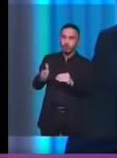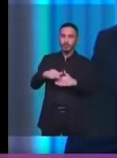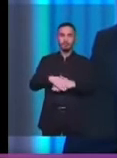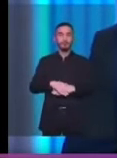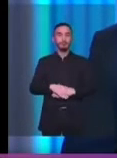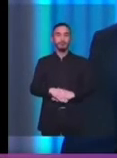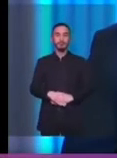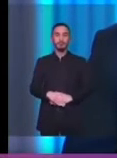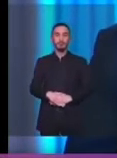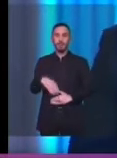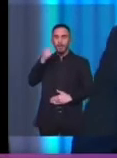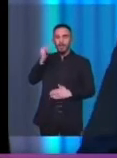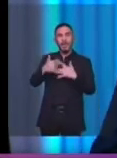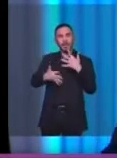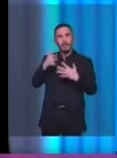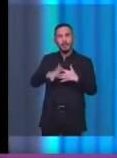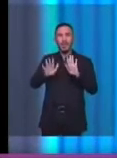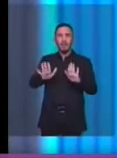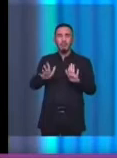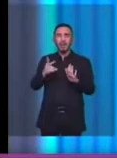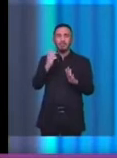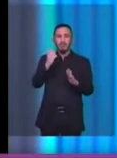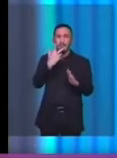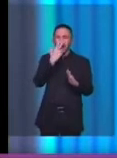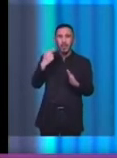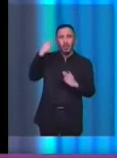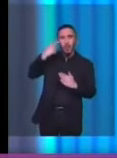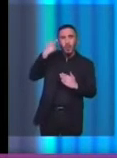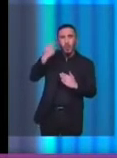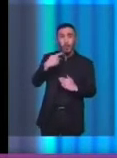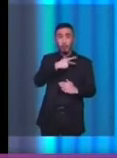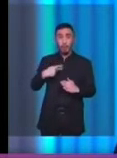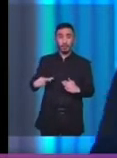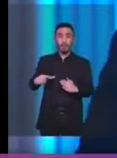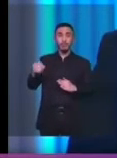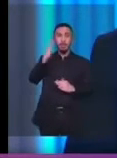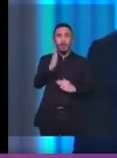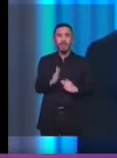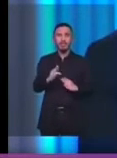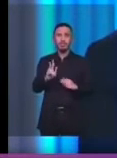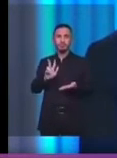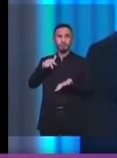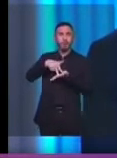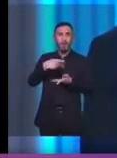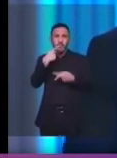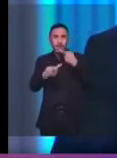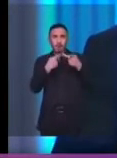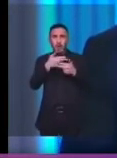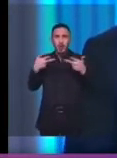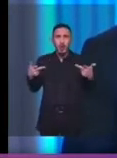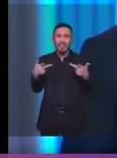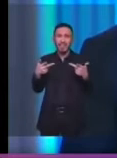las industrias, el edificio donde funciona la cámara que nuclea las industrias más importantes de Brasil, muchas de ellas con sede en la